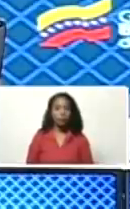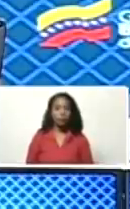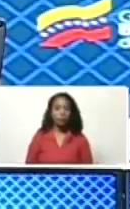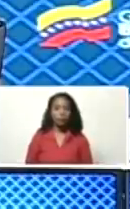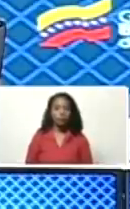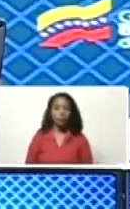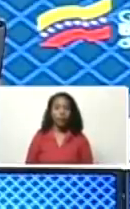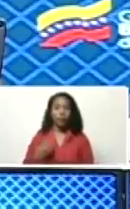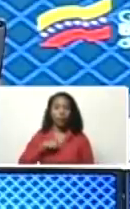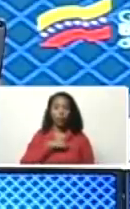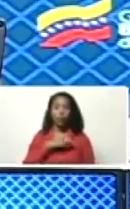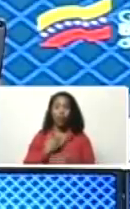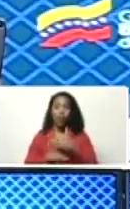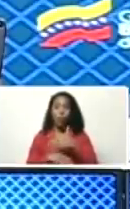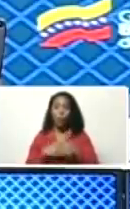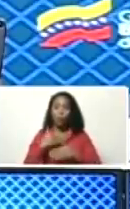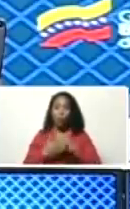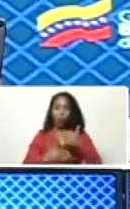Y nosotros vamos